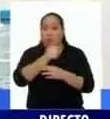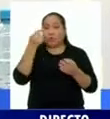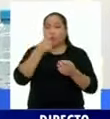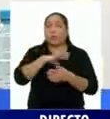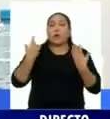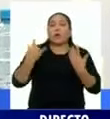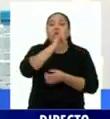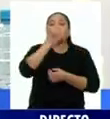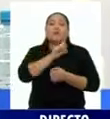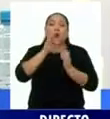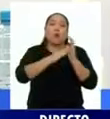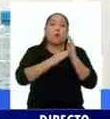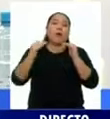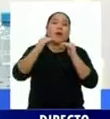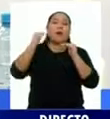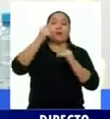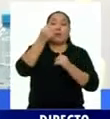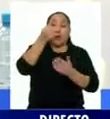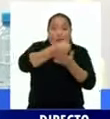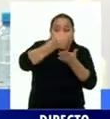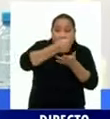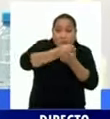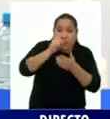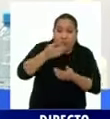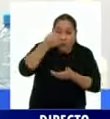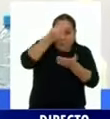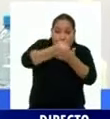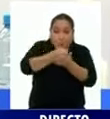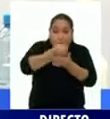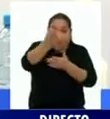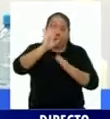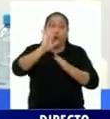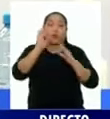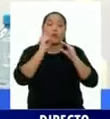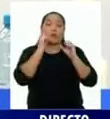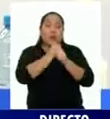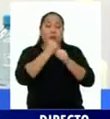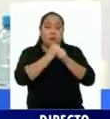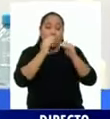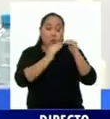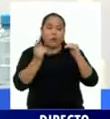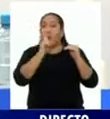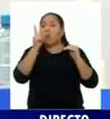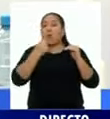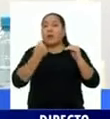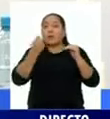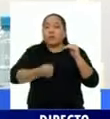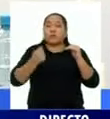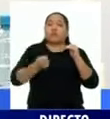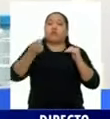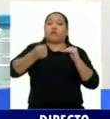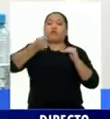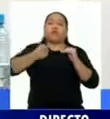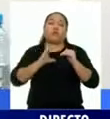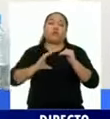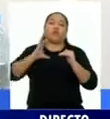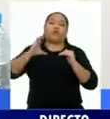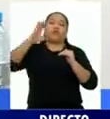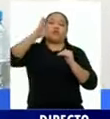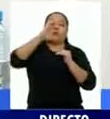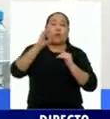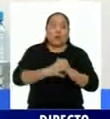por encima del sueldo que uno tiene. Entonces, a veces hay estas estrategias de crear fondos,